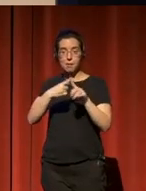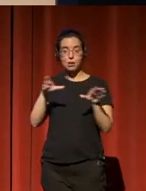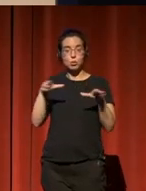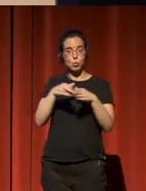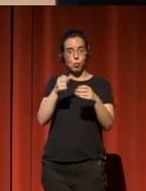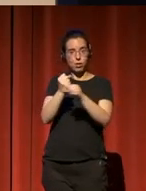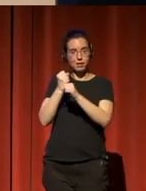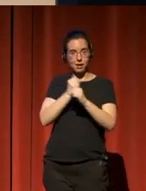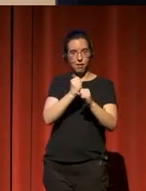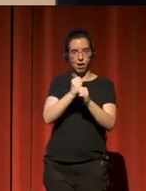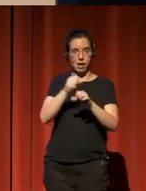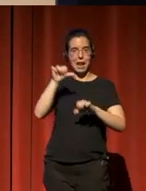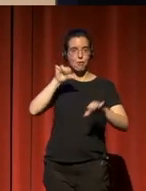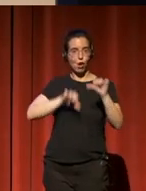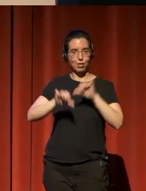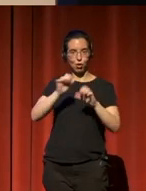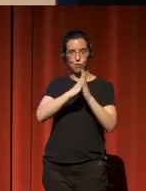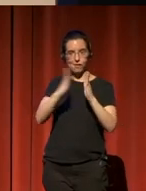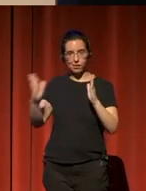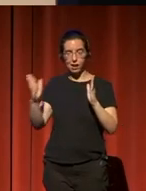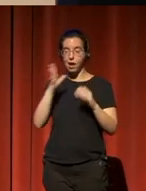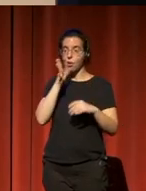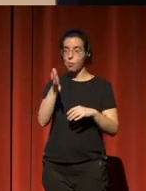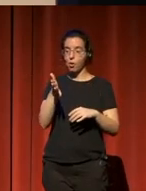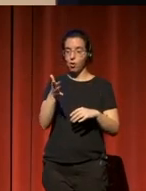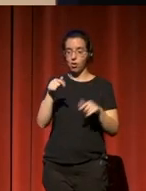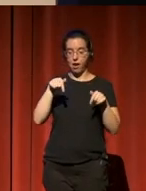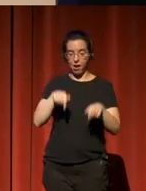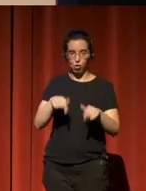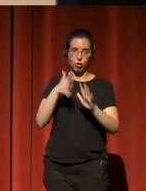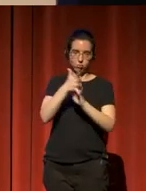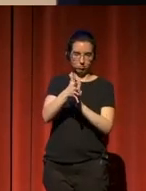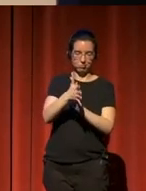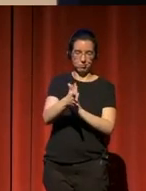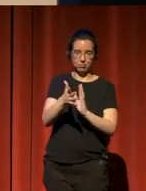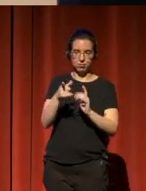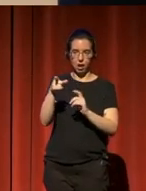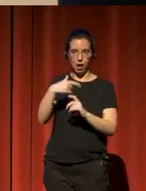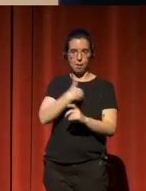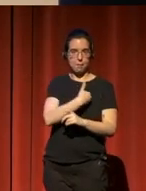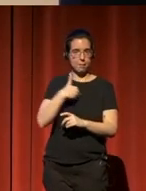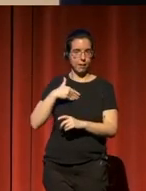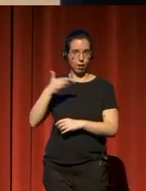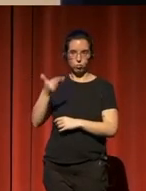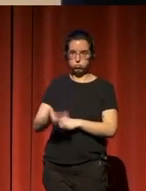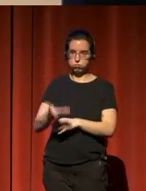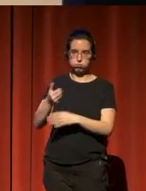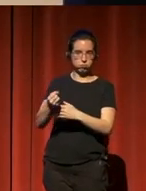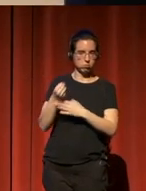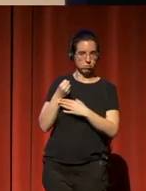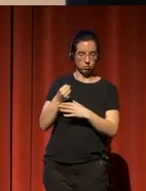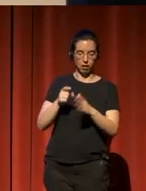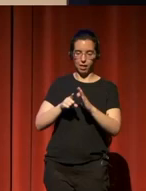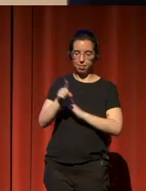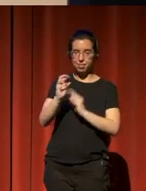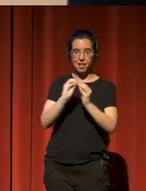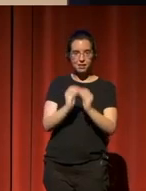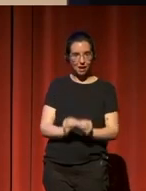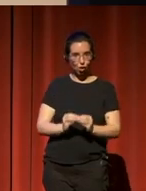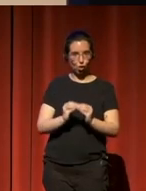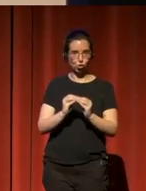de Laboratorios bibliotecarios que como ahora contaremos ha tenido un un rol bastante importante en el desarrollo de